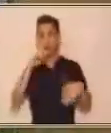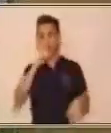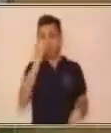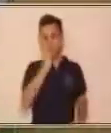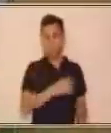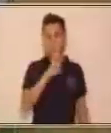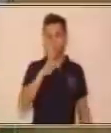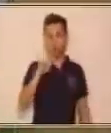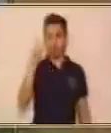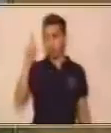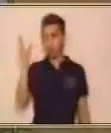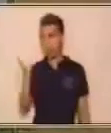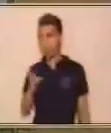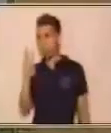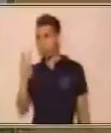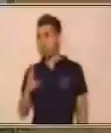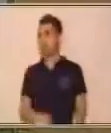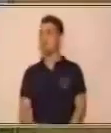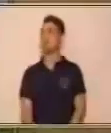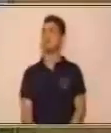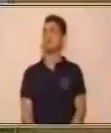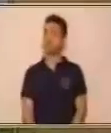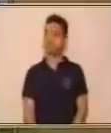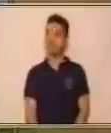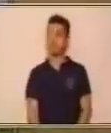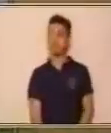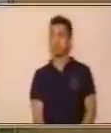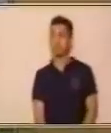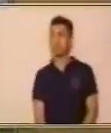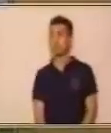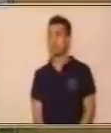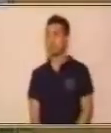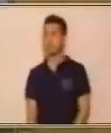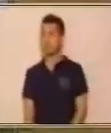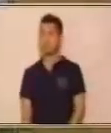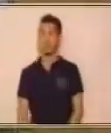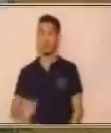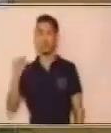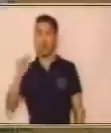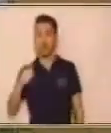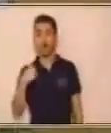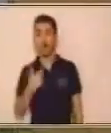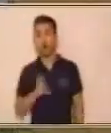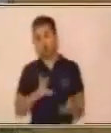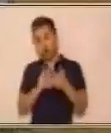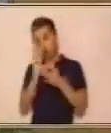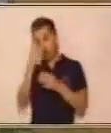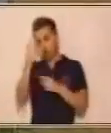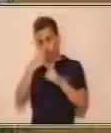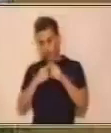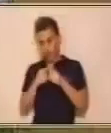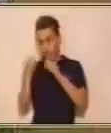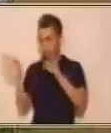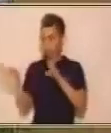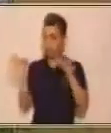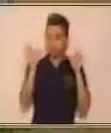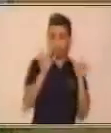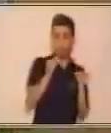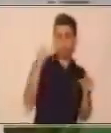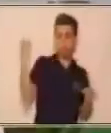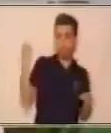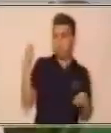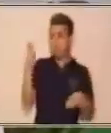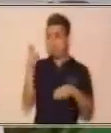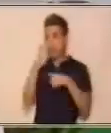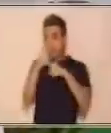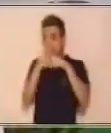entonces voy a cortar la hoja a la mitad y me voy a quedar solo con la mitad de la hoja. Esta